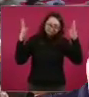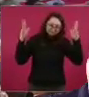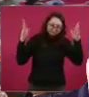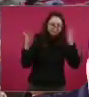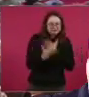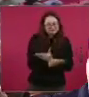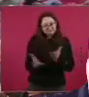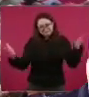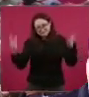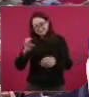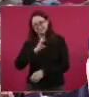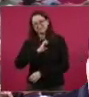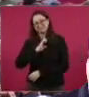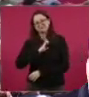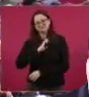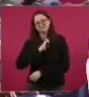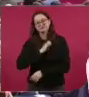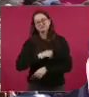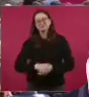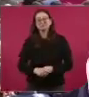todos los entrenadores.